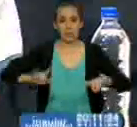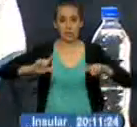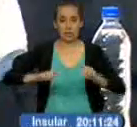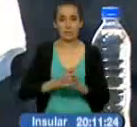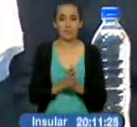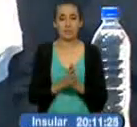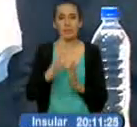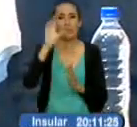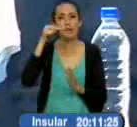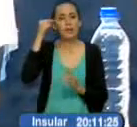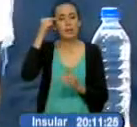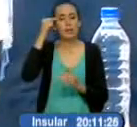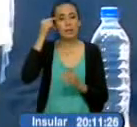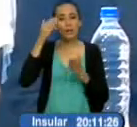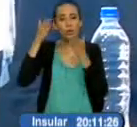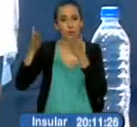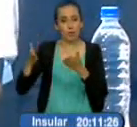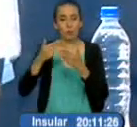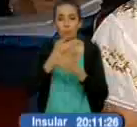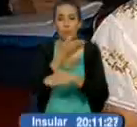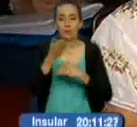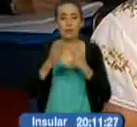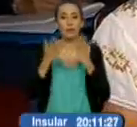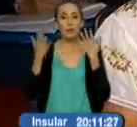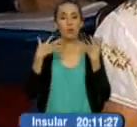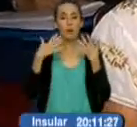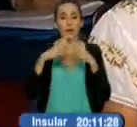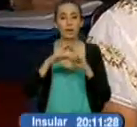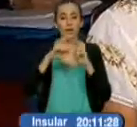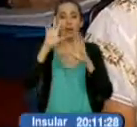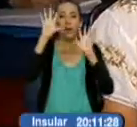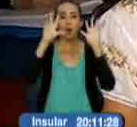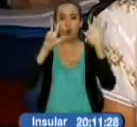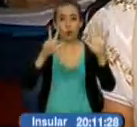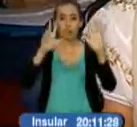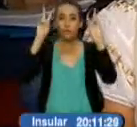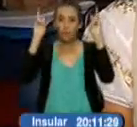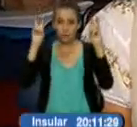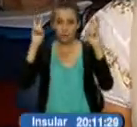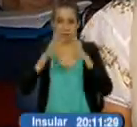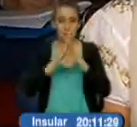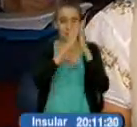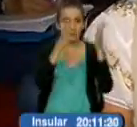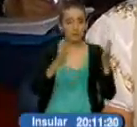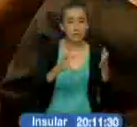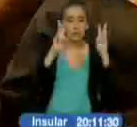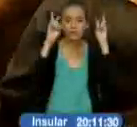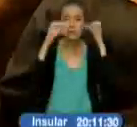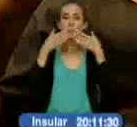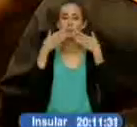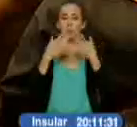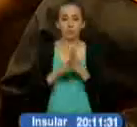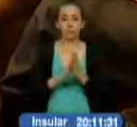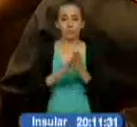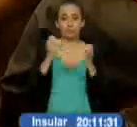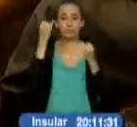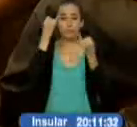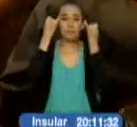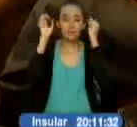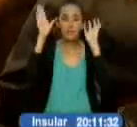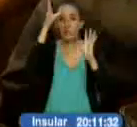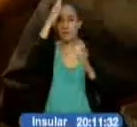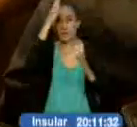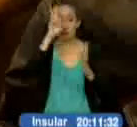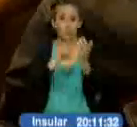En el gobierno zonal de Guayaquil se instalaron 8 mesas temáticas, entre ellas la Mesa por el Acuerdo Plurinacional, que recogerá planteamientos de